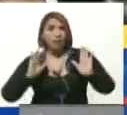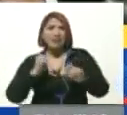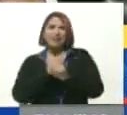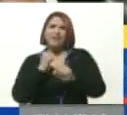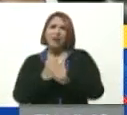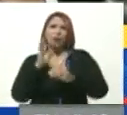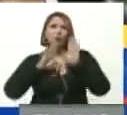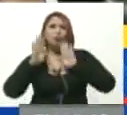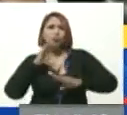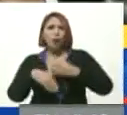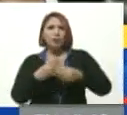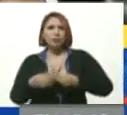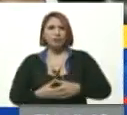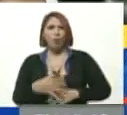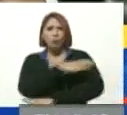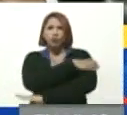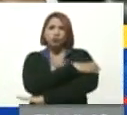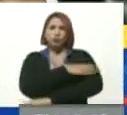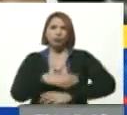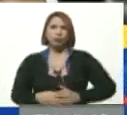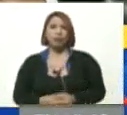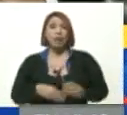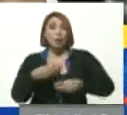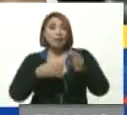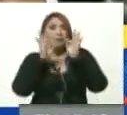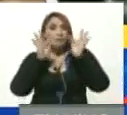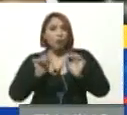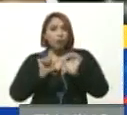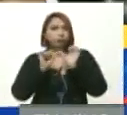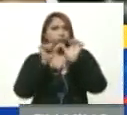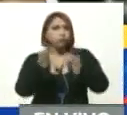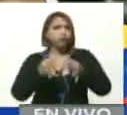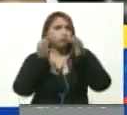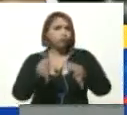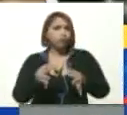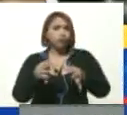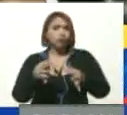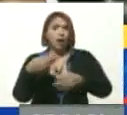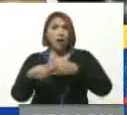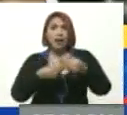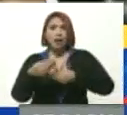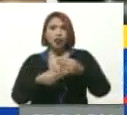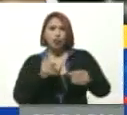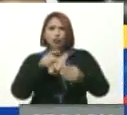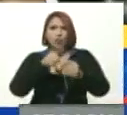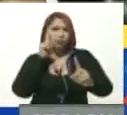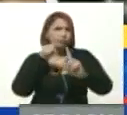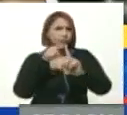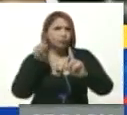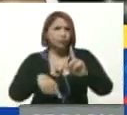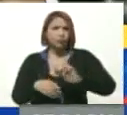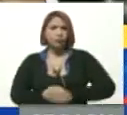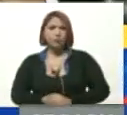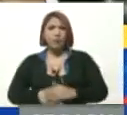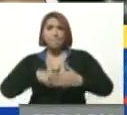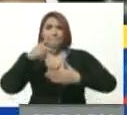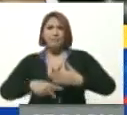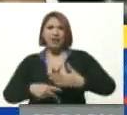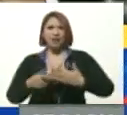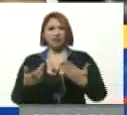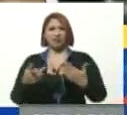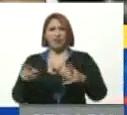sucio que hacen. Y lo hacen de manera permanente, continua. Ahora lo han hecho como parte del plan de